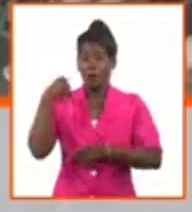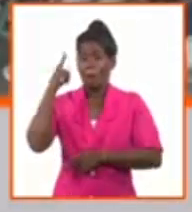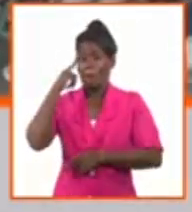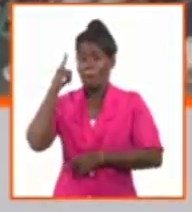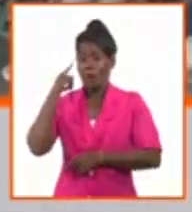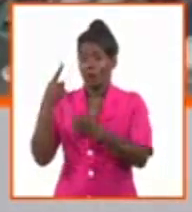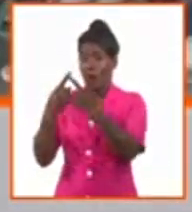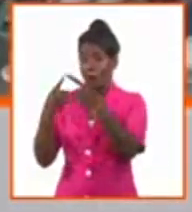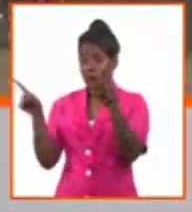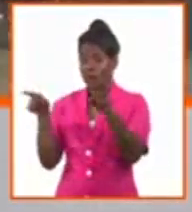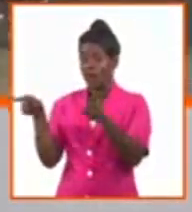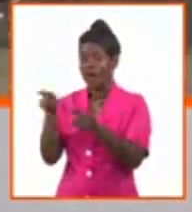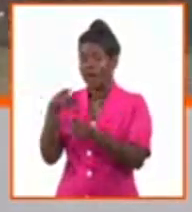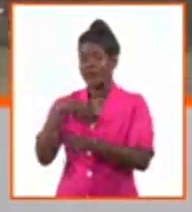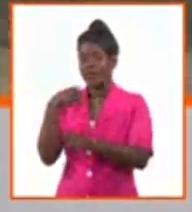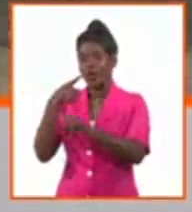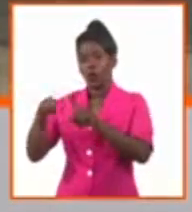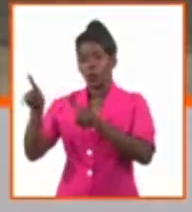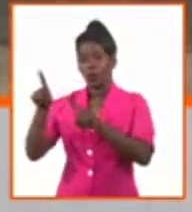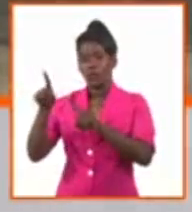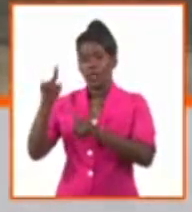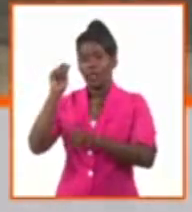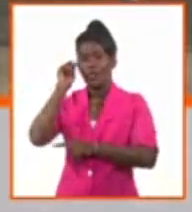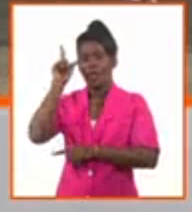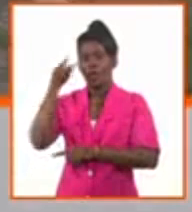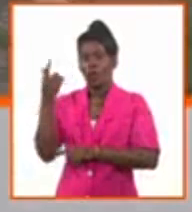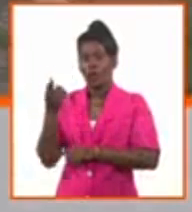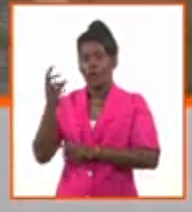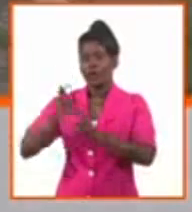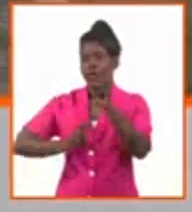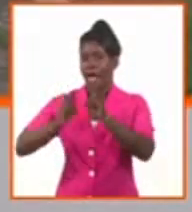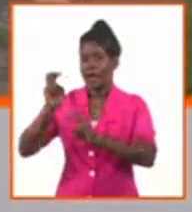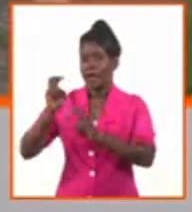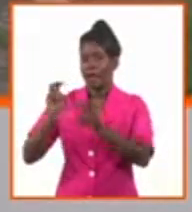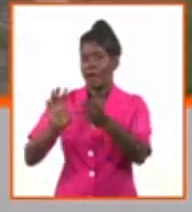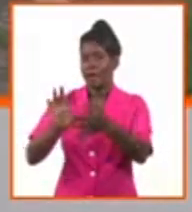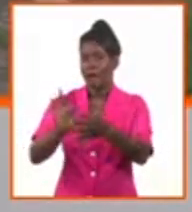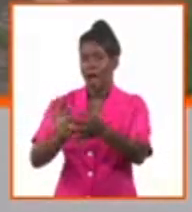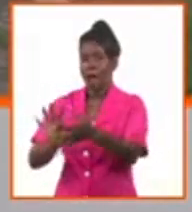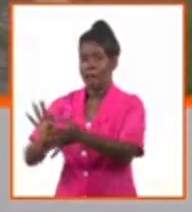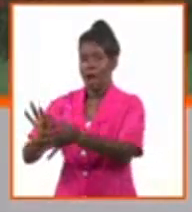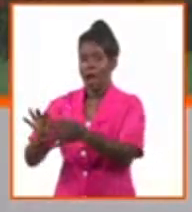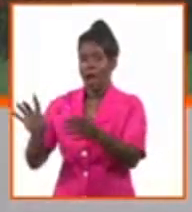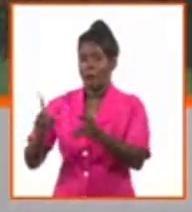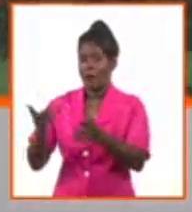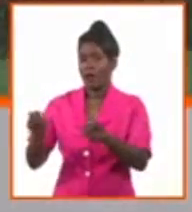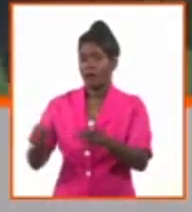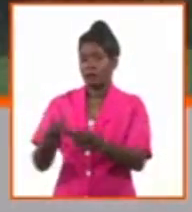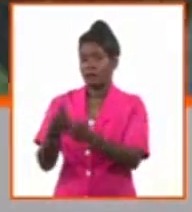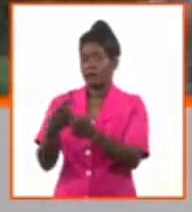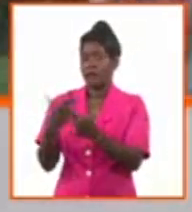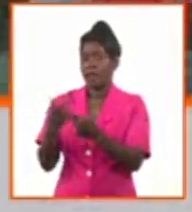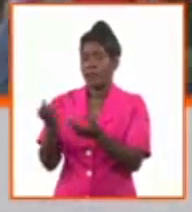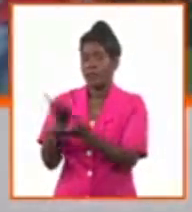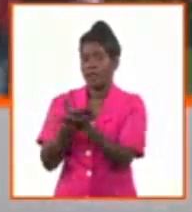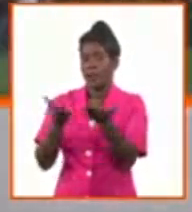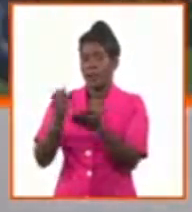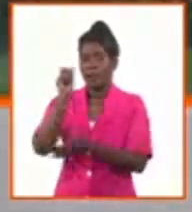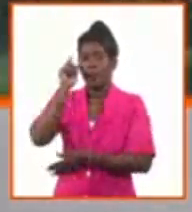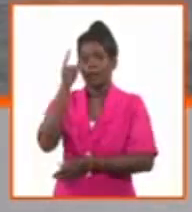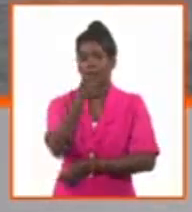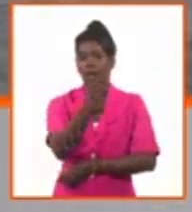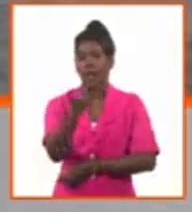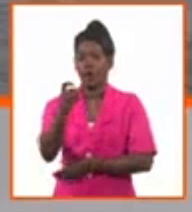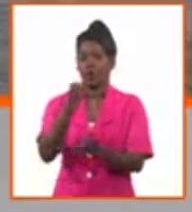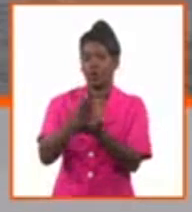en provincias que han pensado espacios de talleres conjuntos, es decir, un poco para transmitir también las experiencias cotidianas